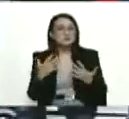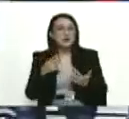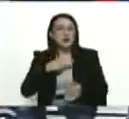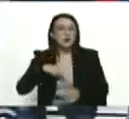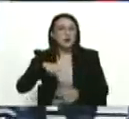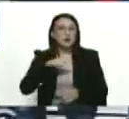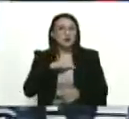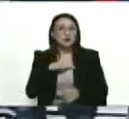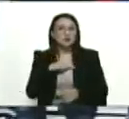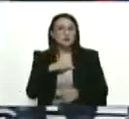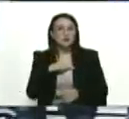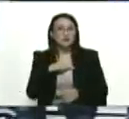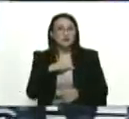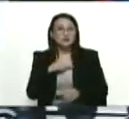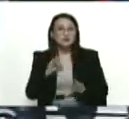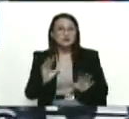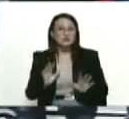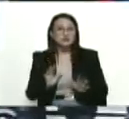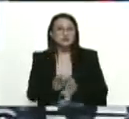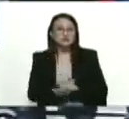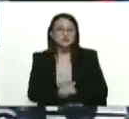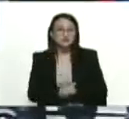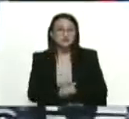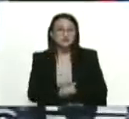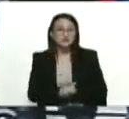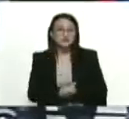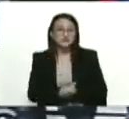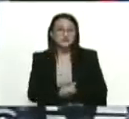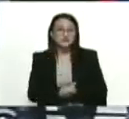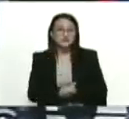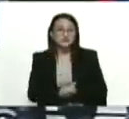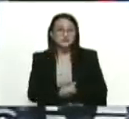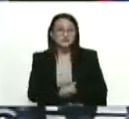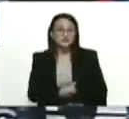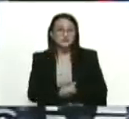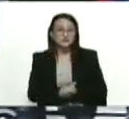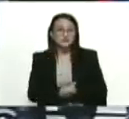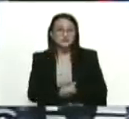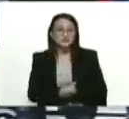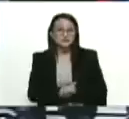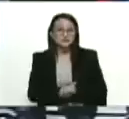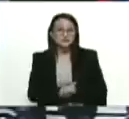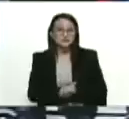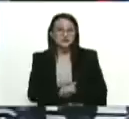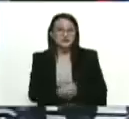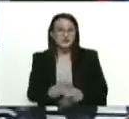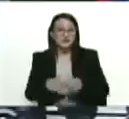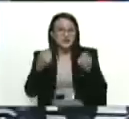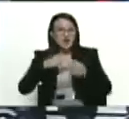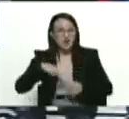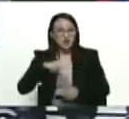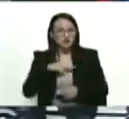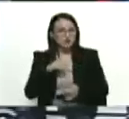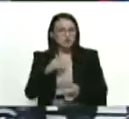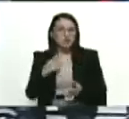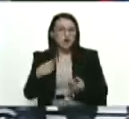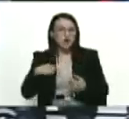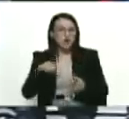nosotros a que les caigan encima a ustedes. 1.000.000 de veces. Que se metan con nosotros, pero que no se metan con el